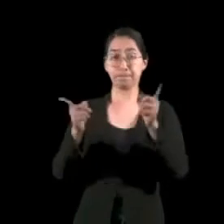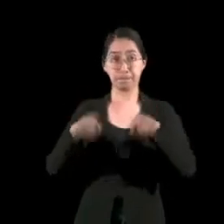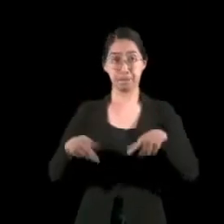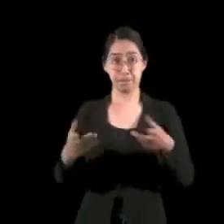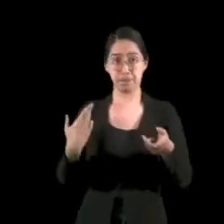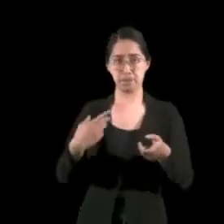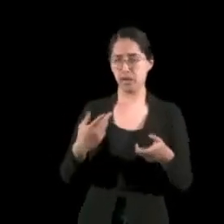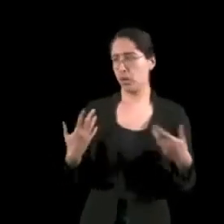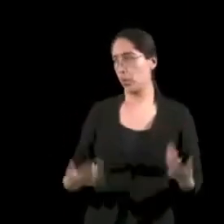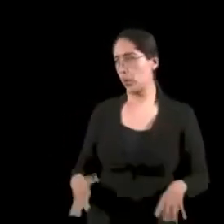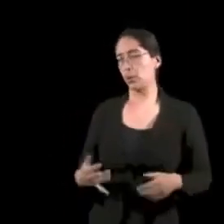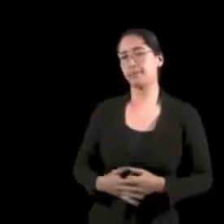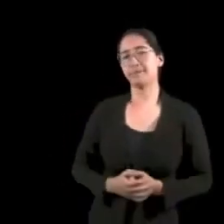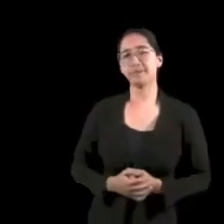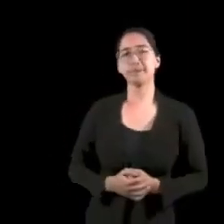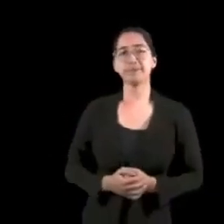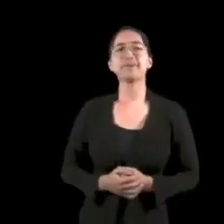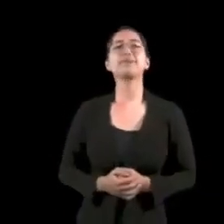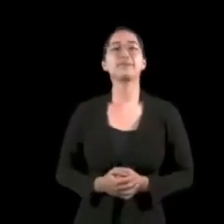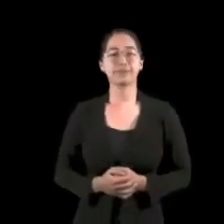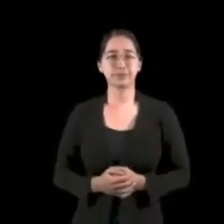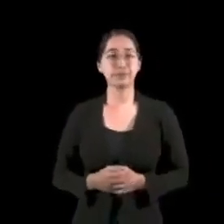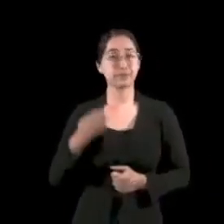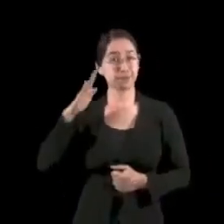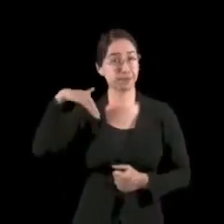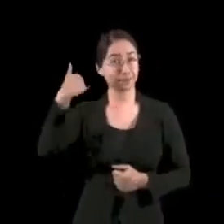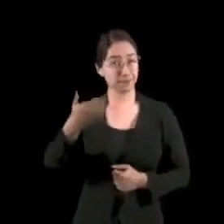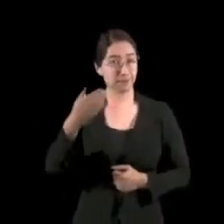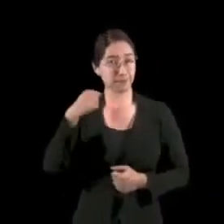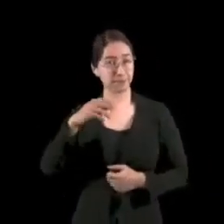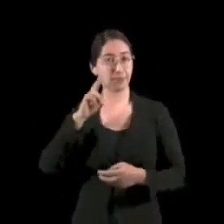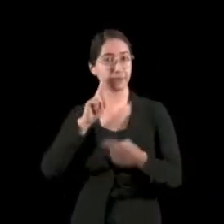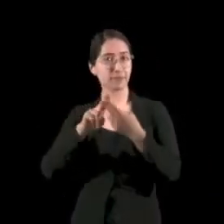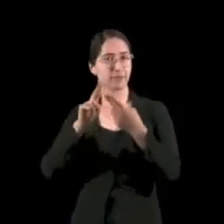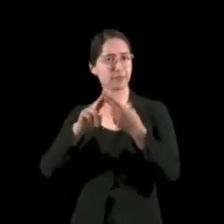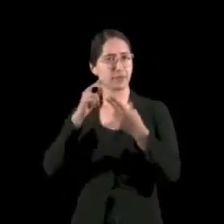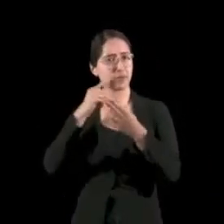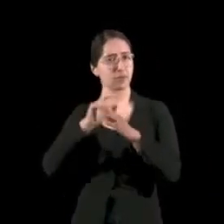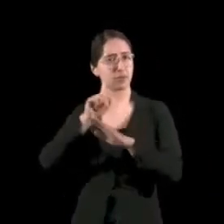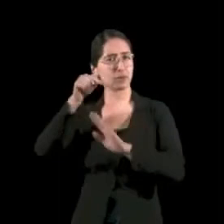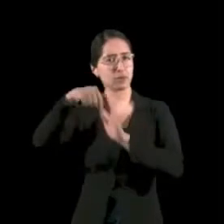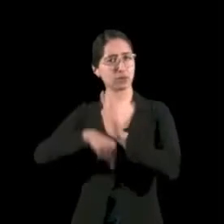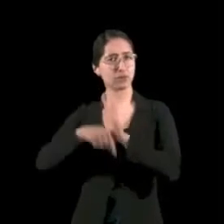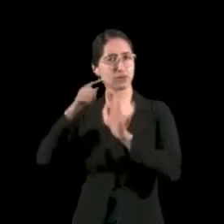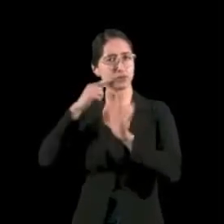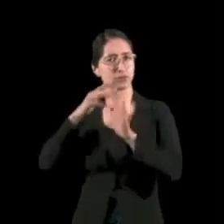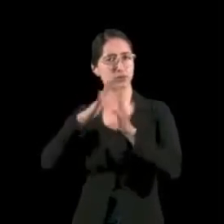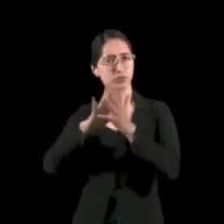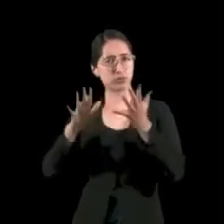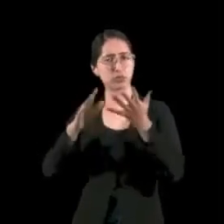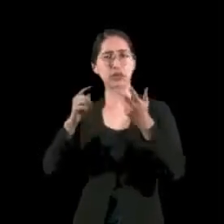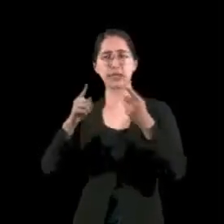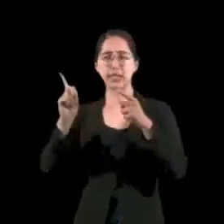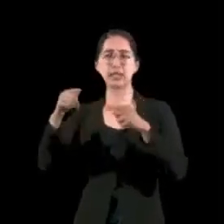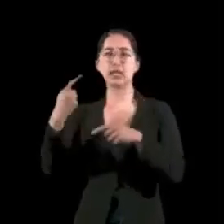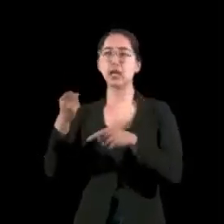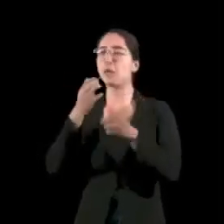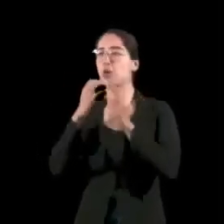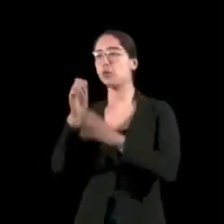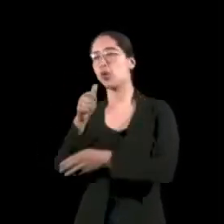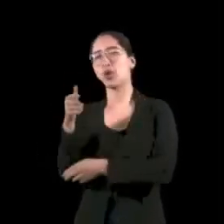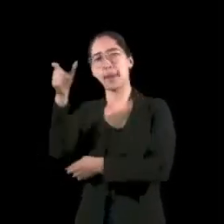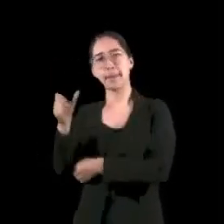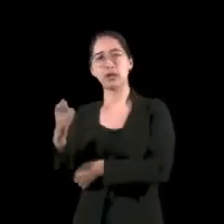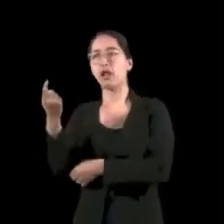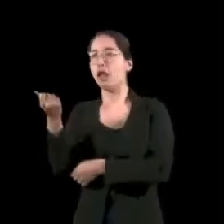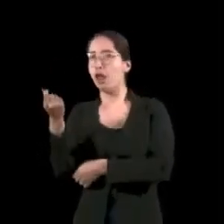desdibujó totalmente. Pero entonces conocimos el tema de que ahí había plata, de que ahí se procedía a conseguir plata, y pues prácticamente